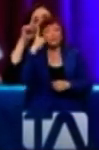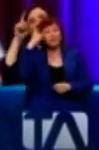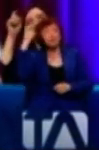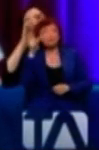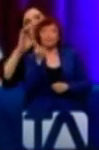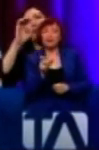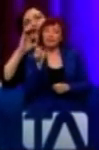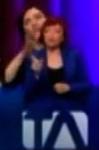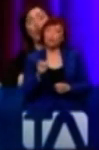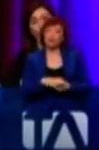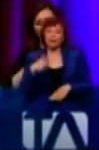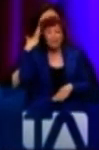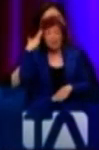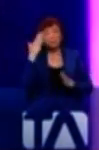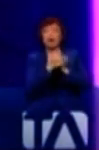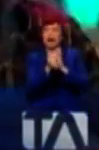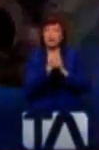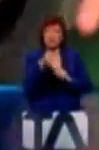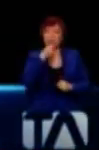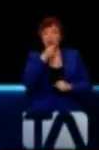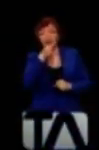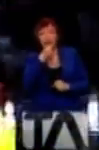que siente que tiene talento, que tiene vocación.